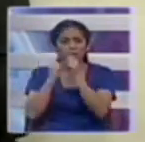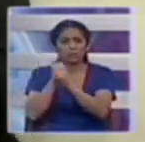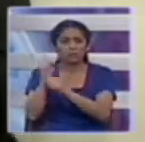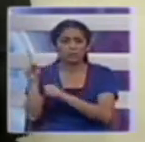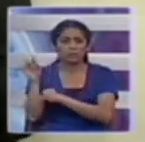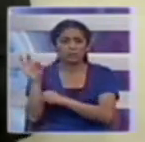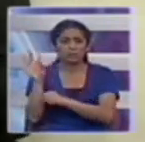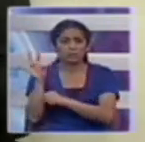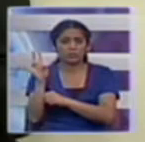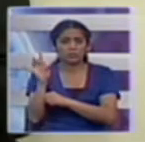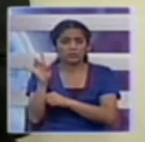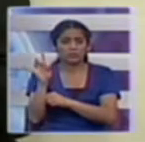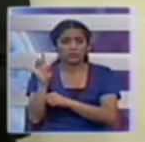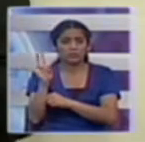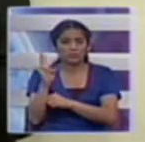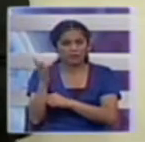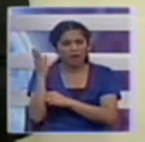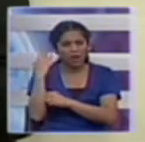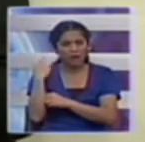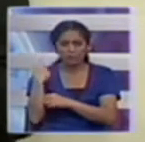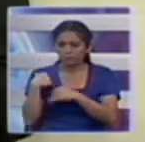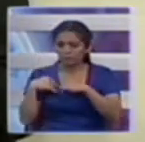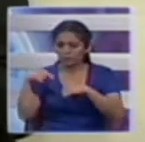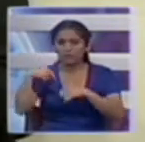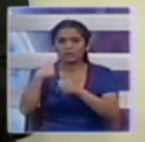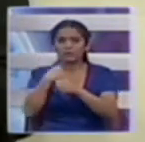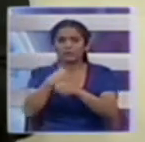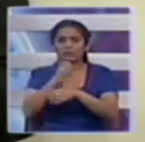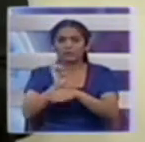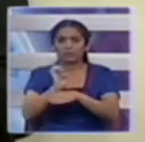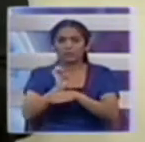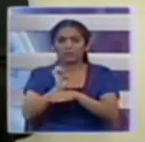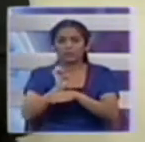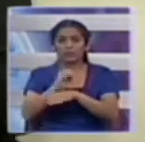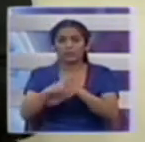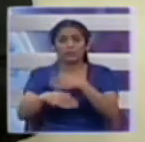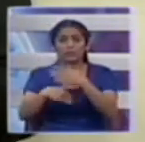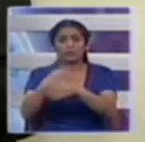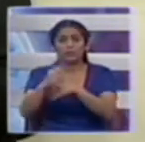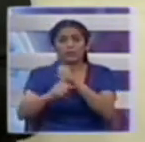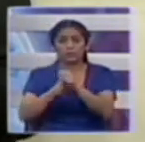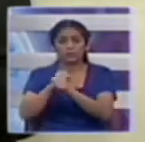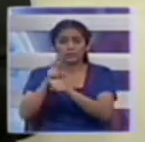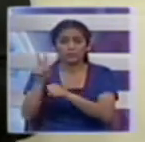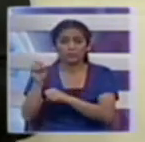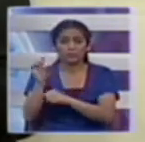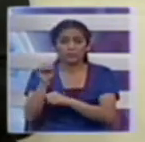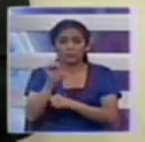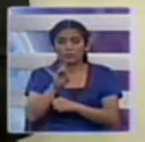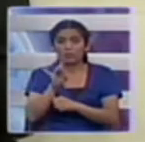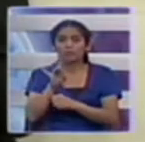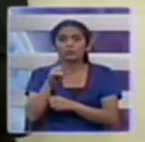fue expulsada en el 2008 por parte del presidente Correa, precisamente por las